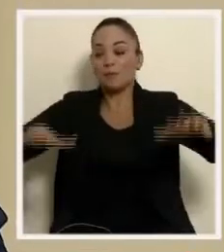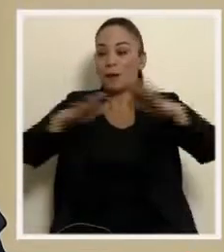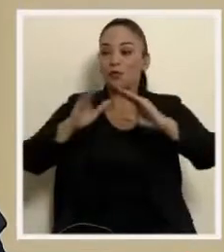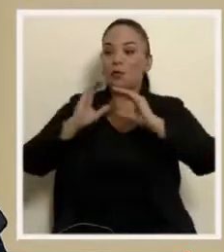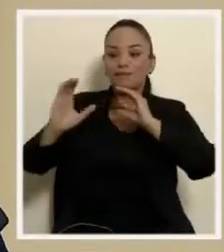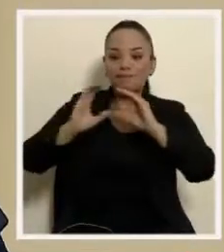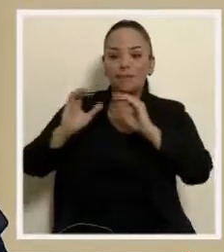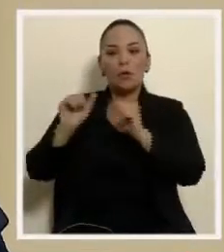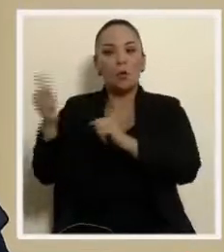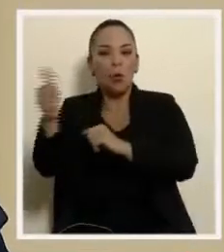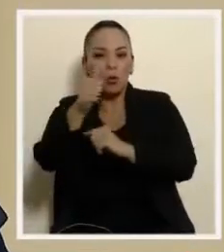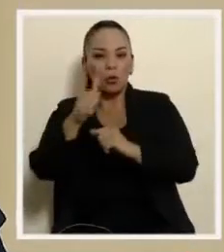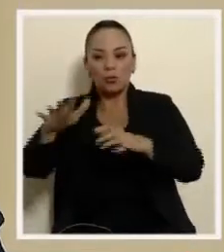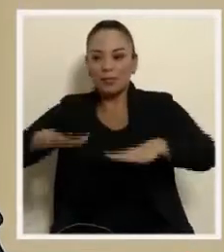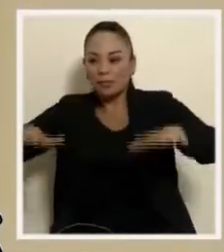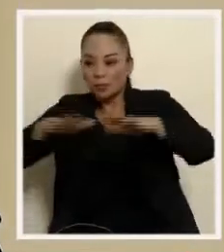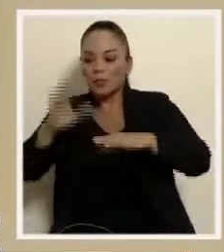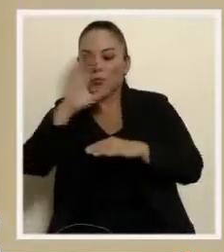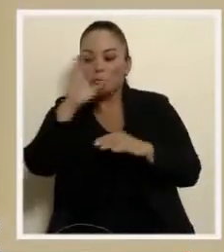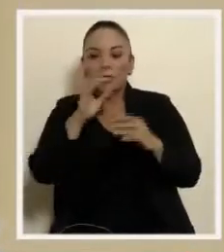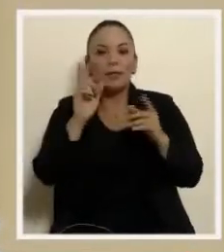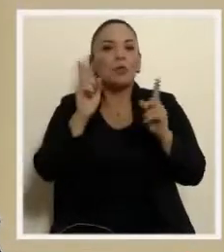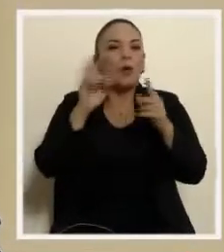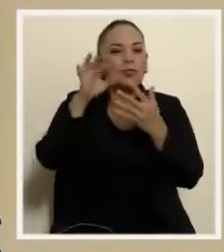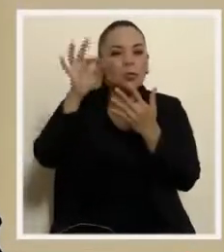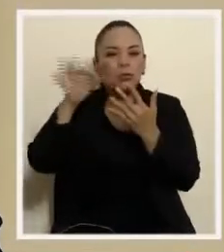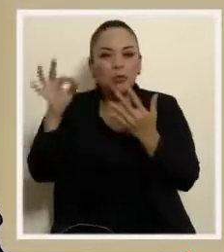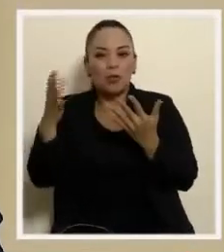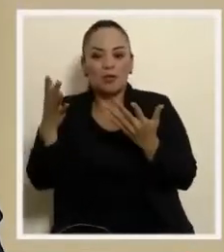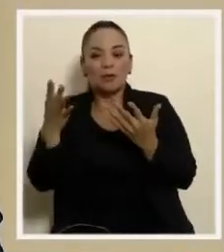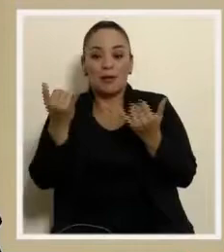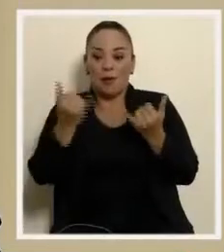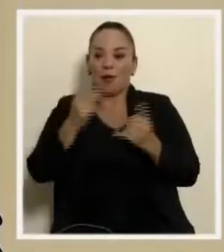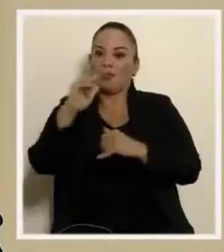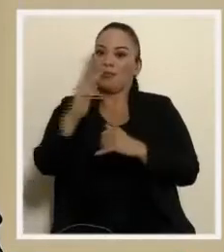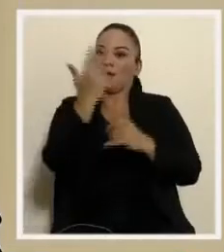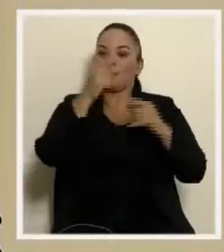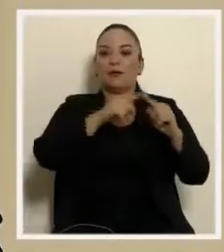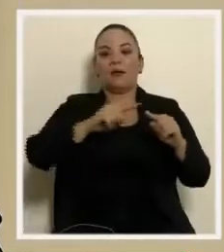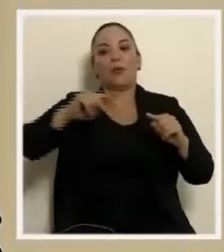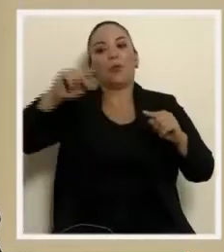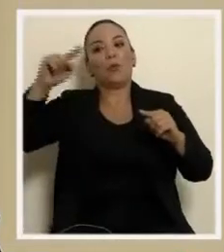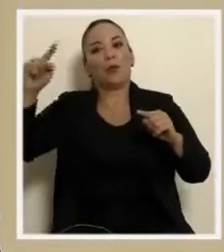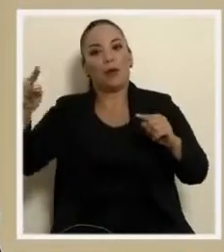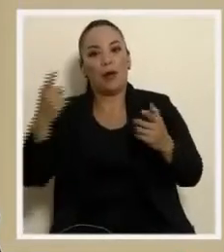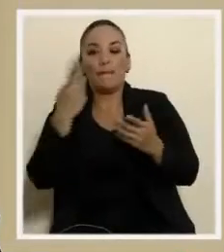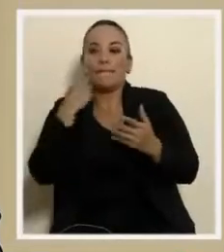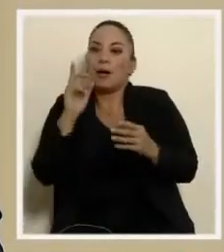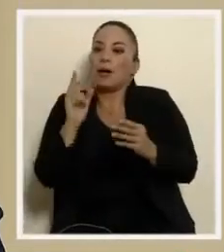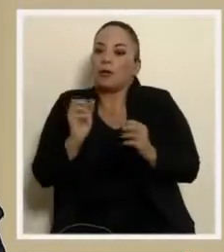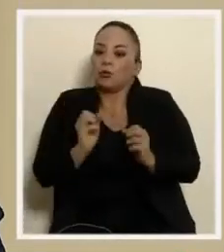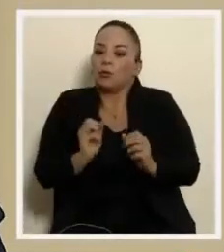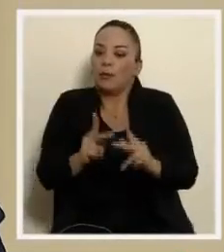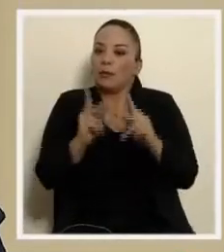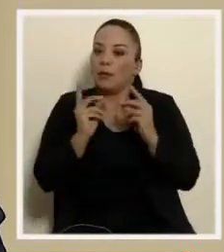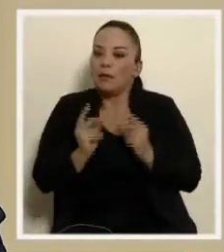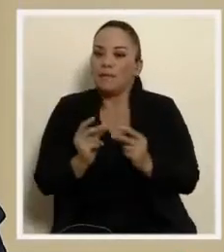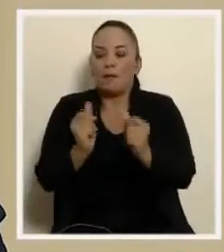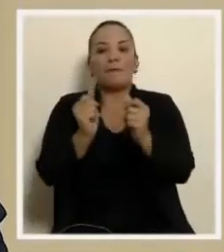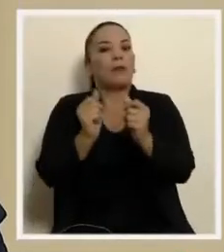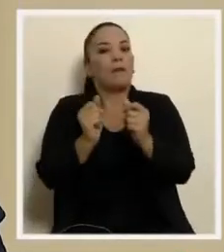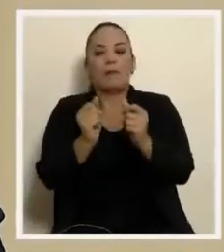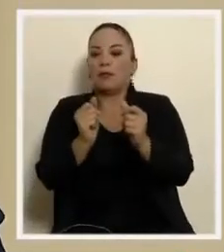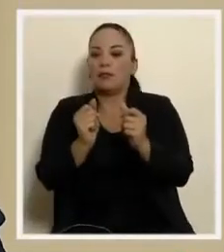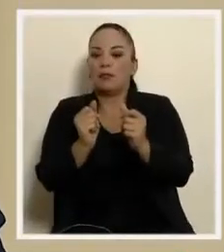sectores, para buscar alternativas en esta nueva tercera ola que nos permita rápidamente, sin tener que llegar a cierres